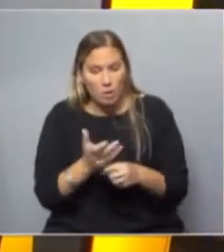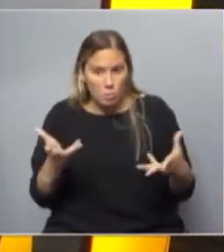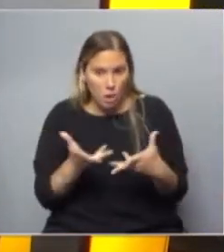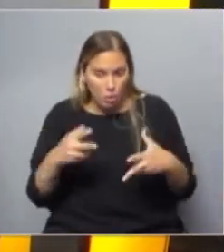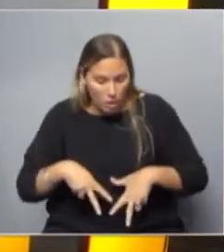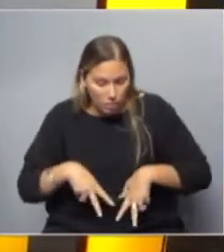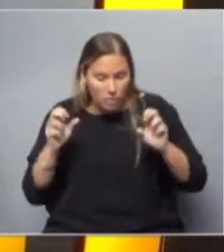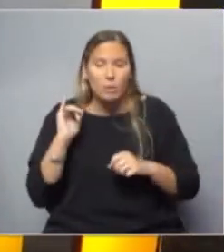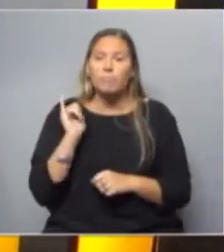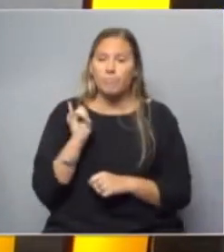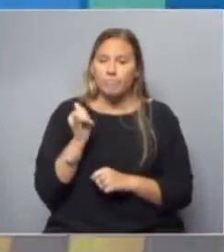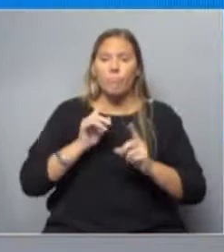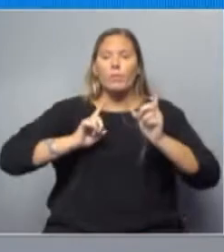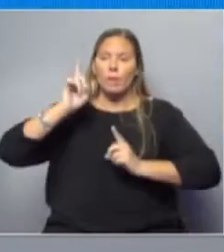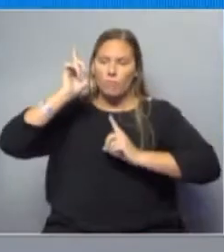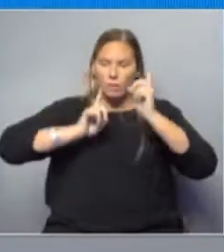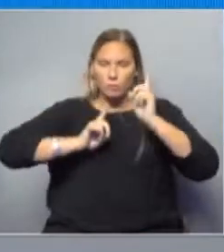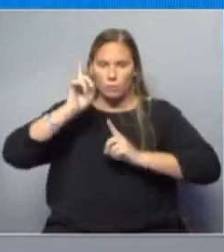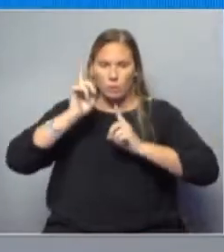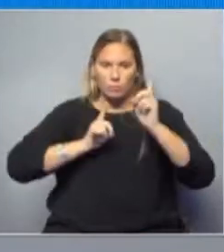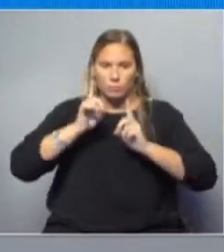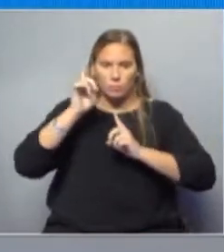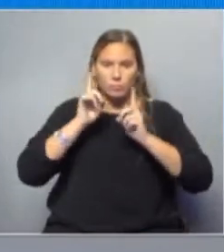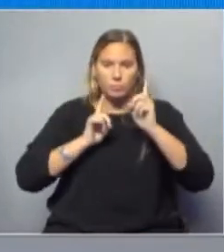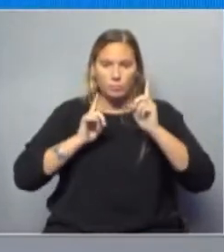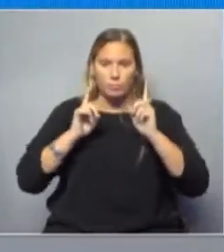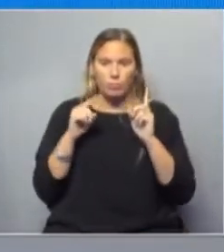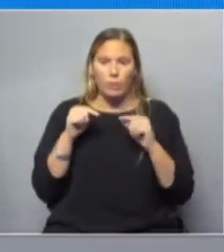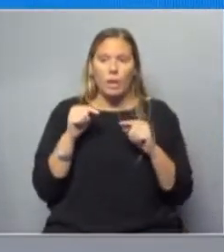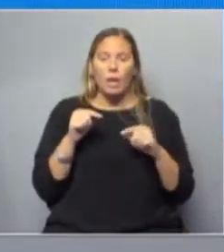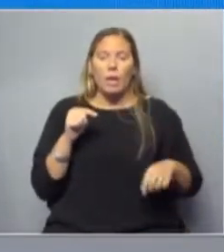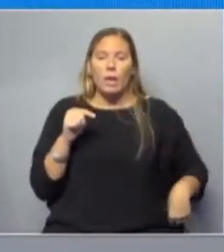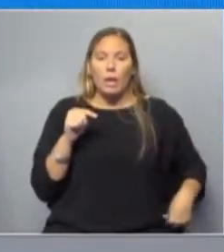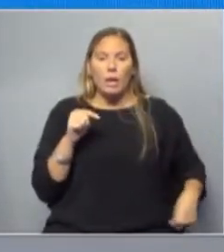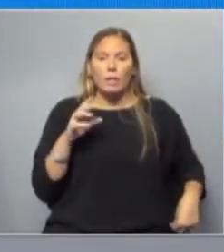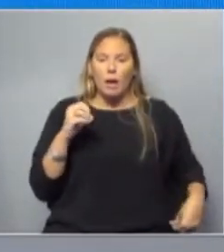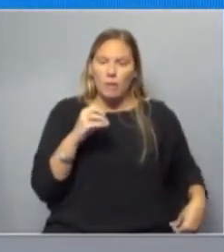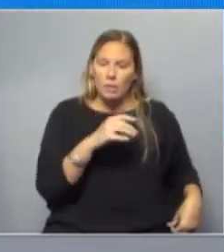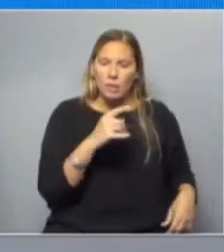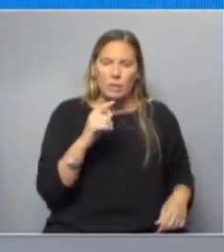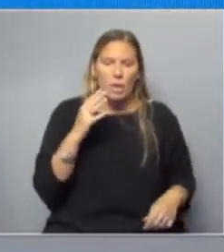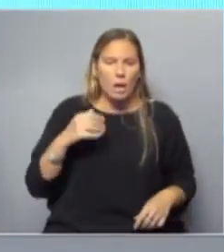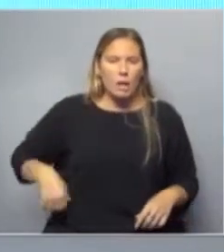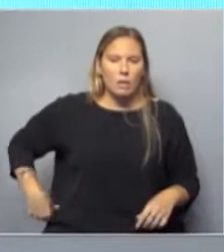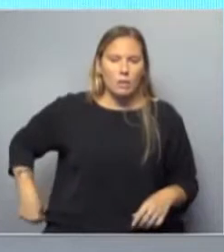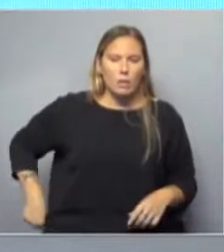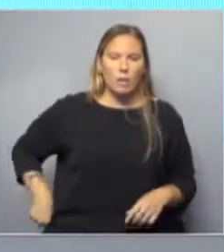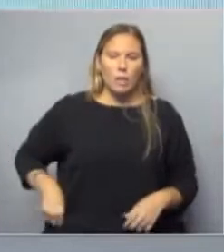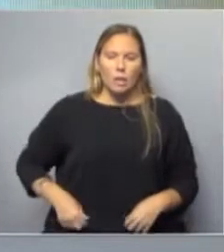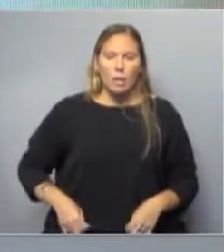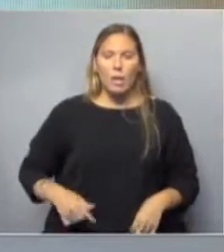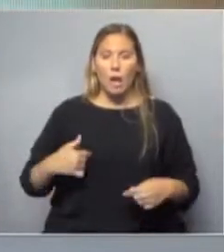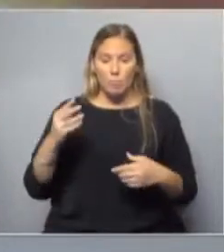Sí, nosotros en la facultad lo que estamos haciendo es justamente, esta bacteria es muy hábil, ¿no? Entonces se inserta, o sea, además de entrar en